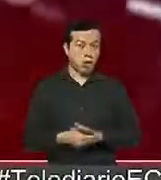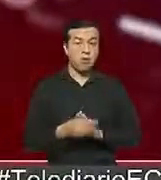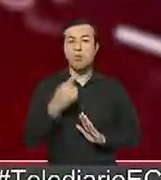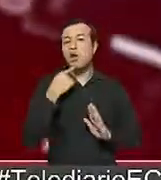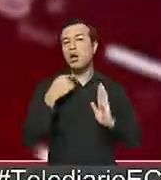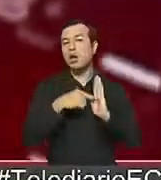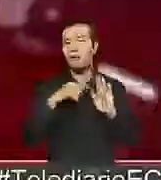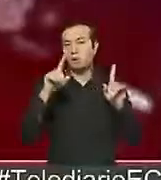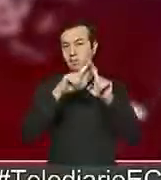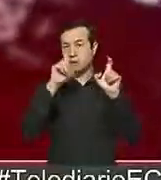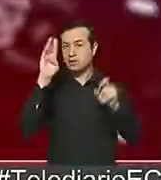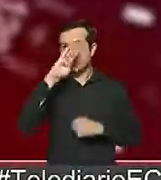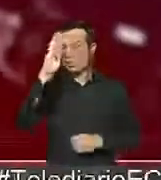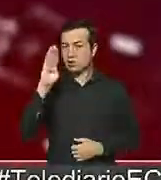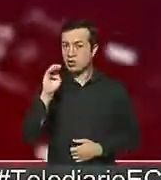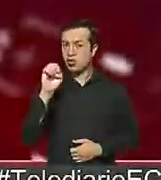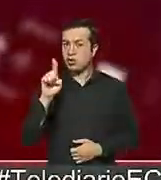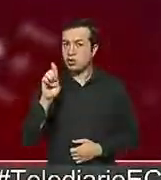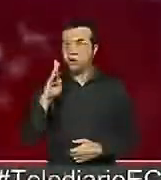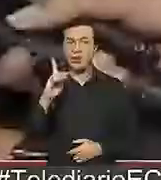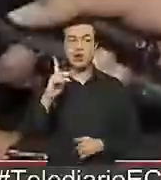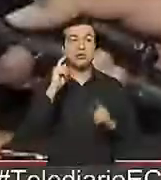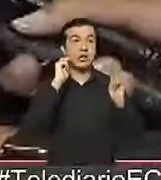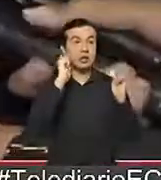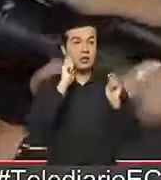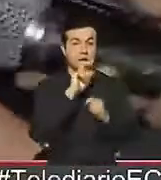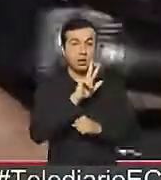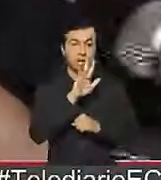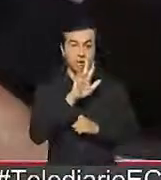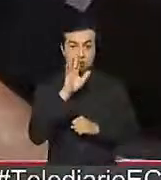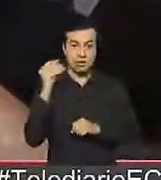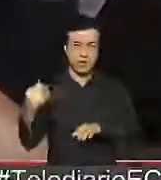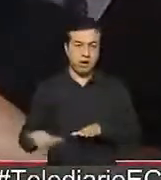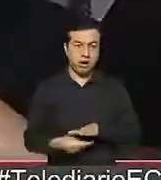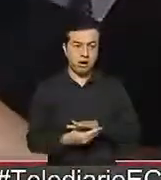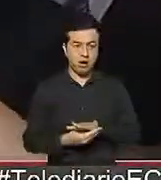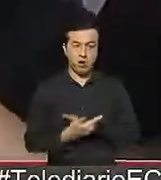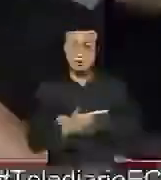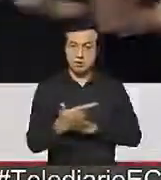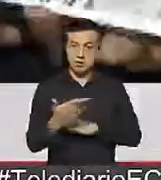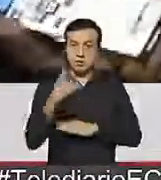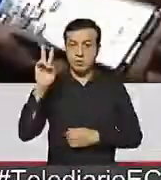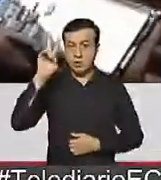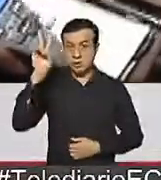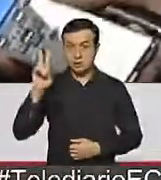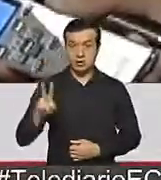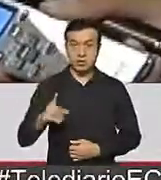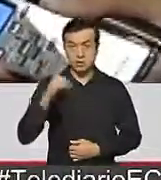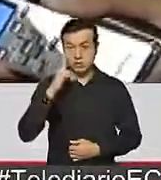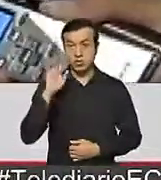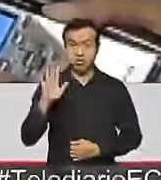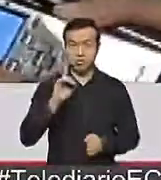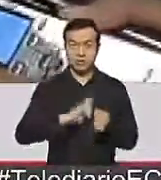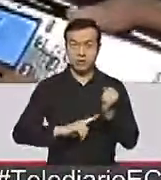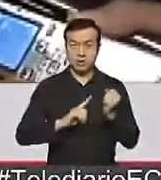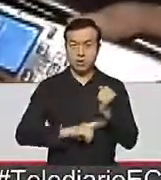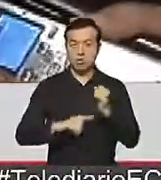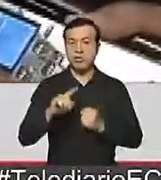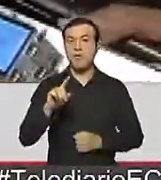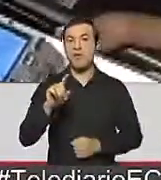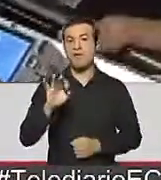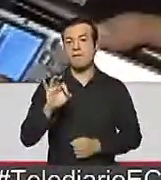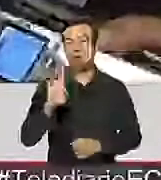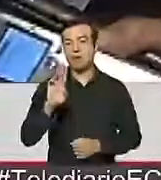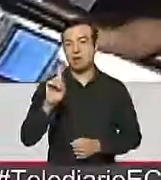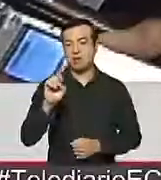Odebrecht a la campaña de Alianza País entre los años 2013 y 2014. En Venezuela también se encuentra su hermano Fernando Alvarado